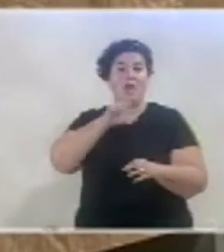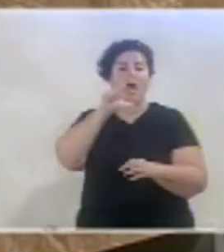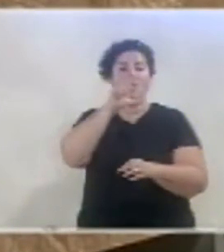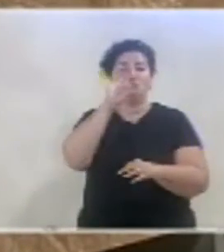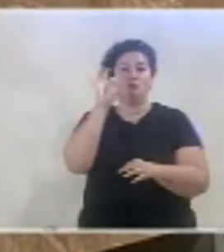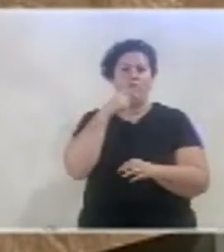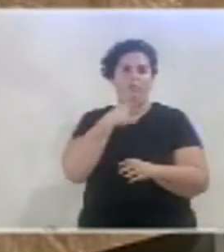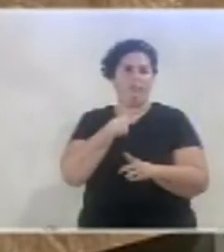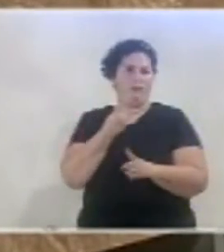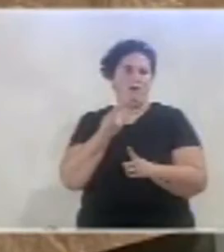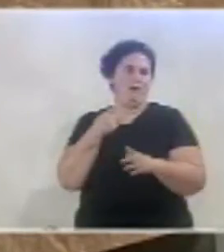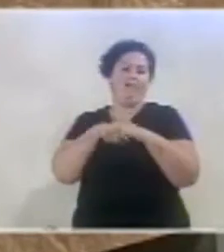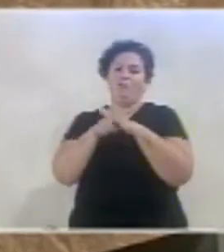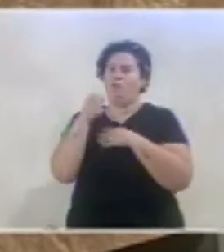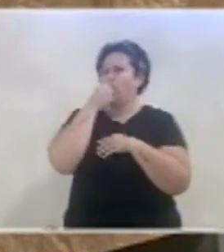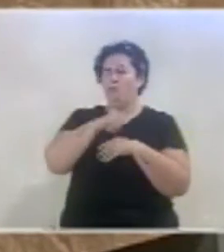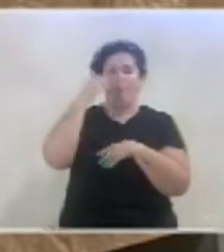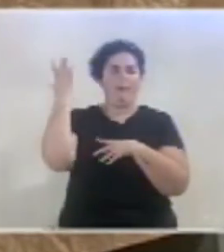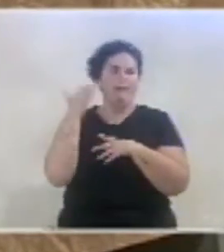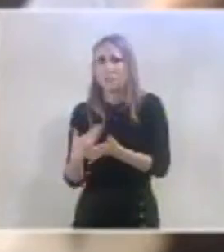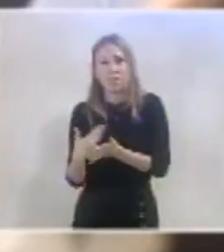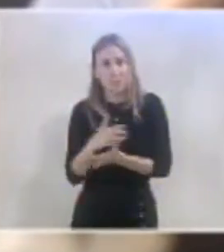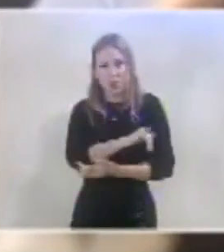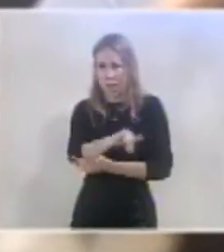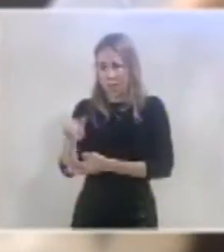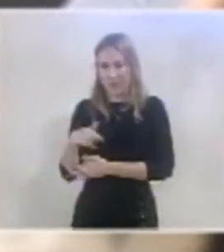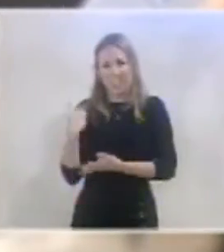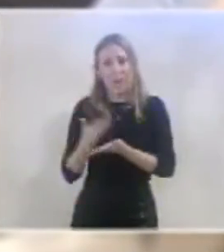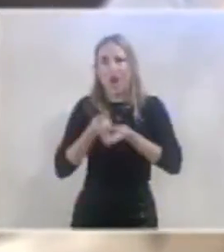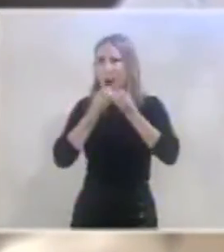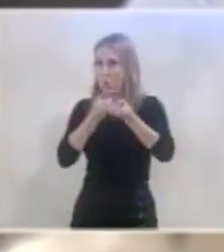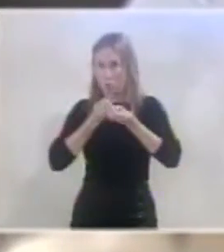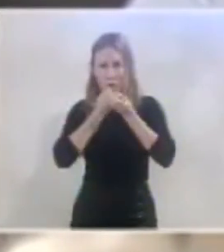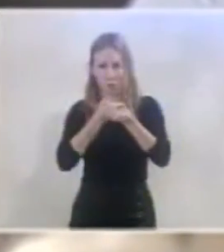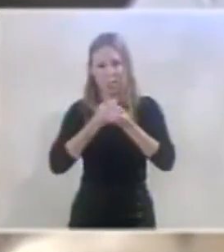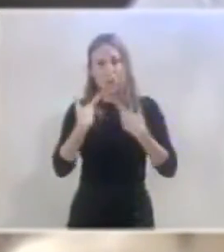ha contemplado otras modificaciones presupuestarias y reconocimientos extrajudiciales de